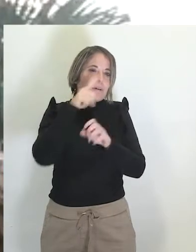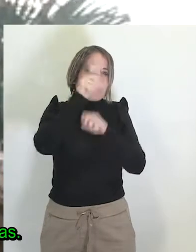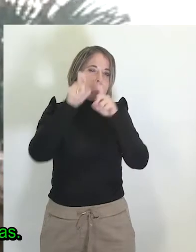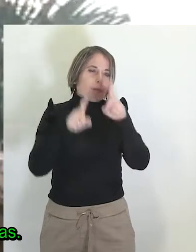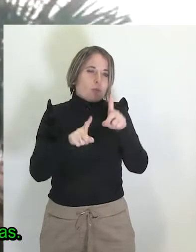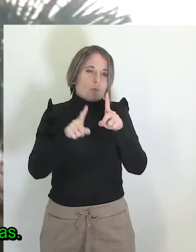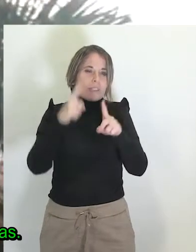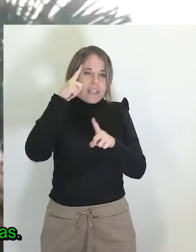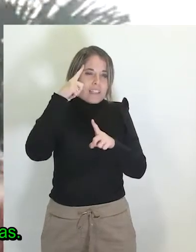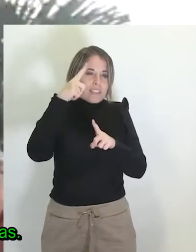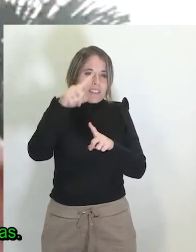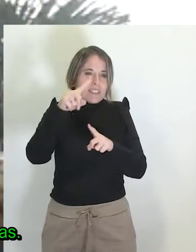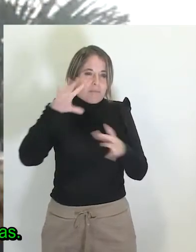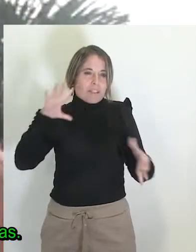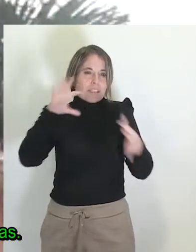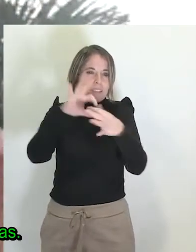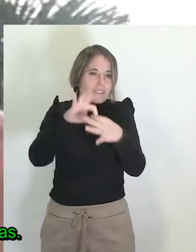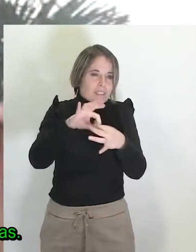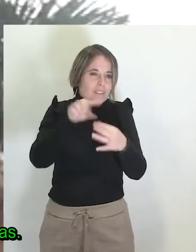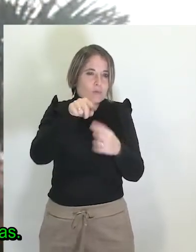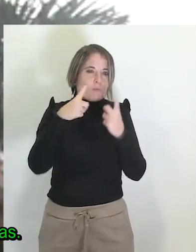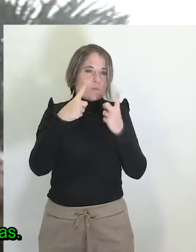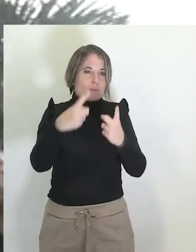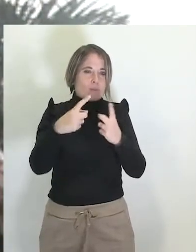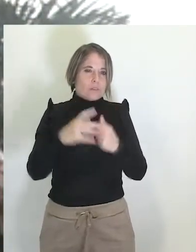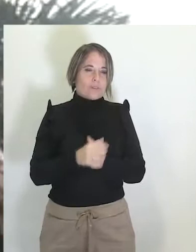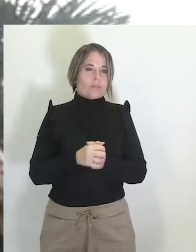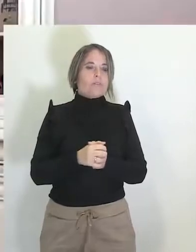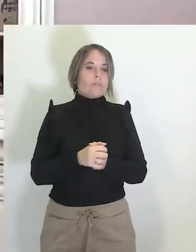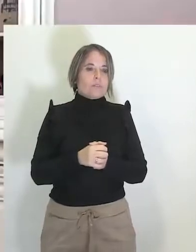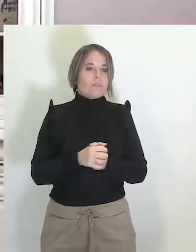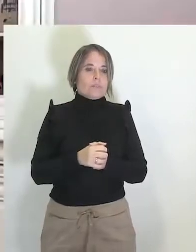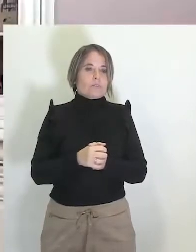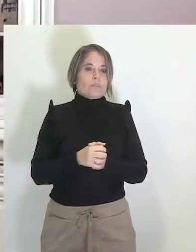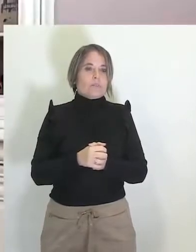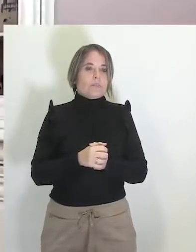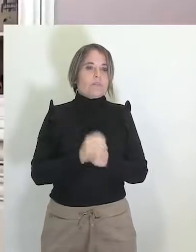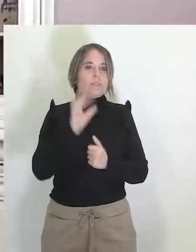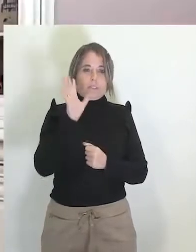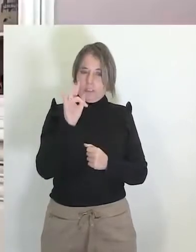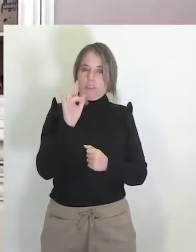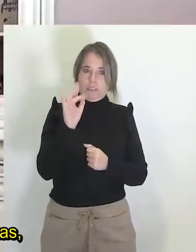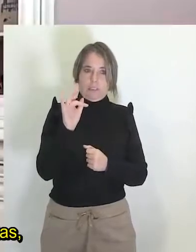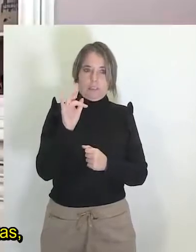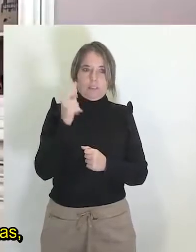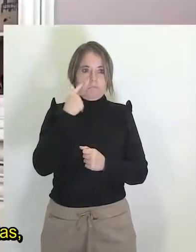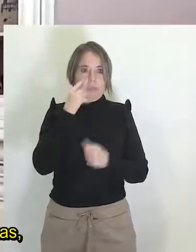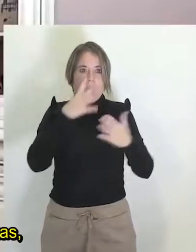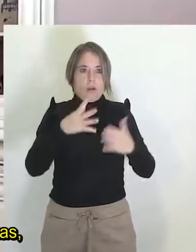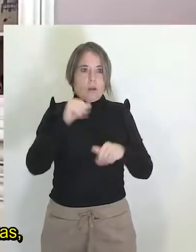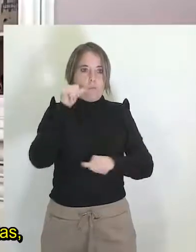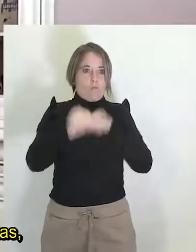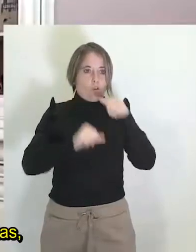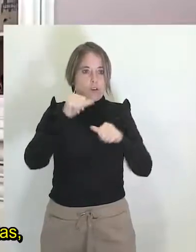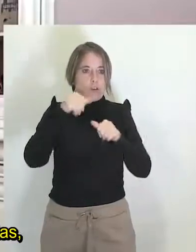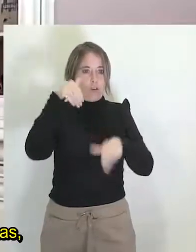esta pregunta para saber si voy en la línea que necesitas. Sí, no, no, sí, por una parte era, evidentemente, siendo